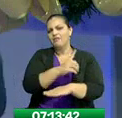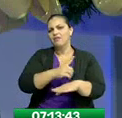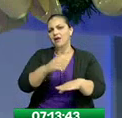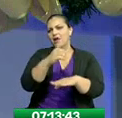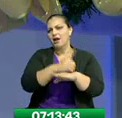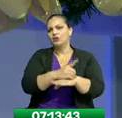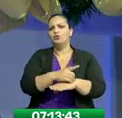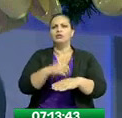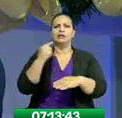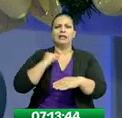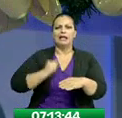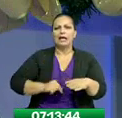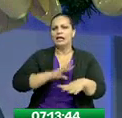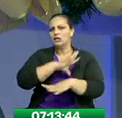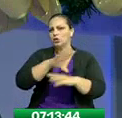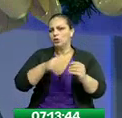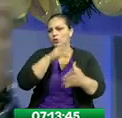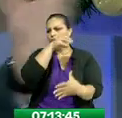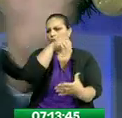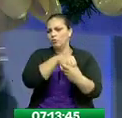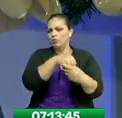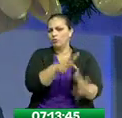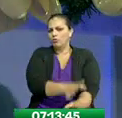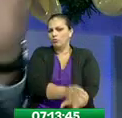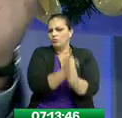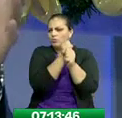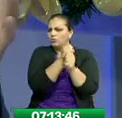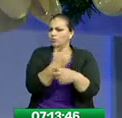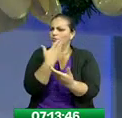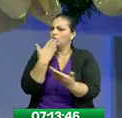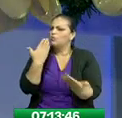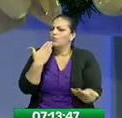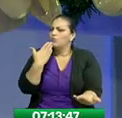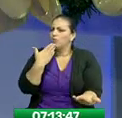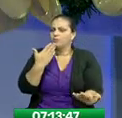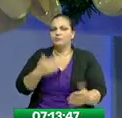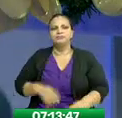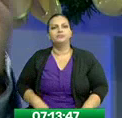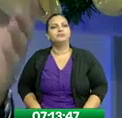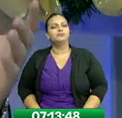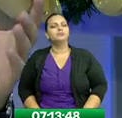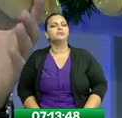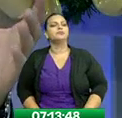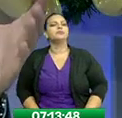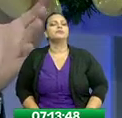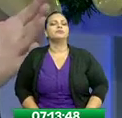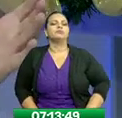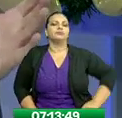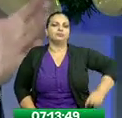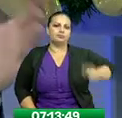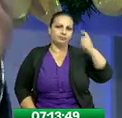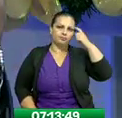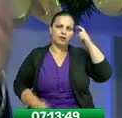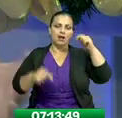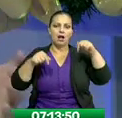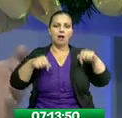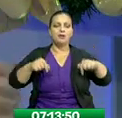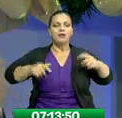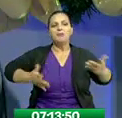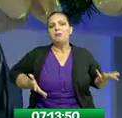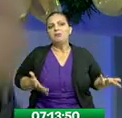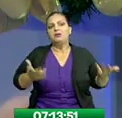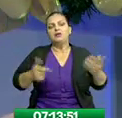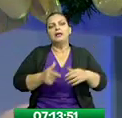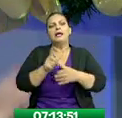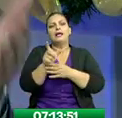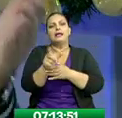un pasaporte digital, una cédula digital, vamos a estar interconectados todos los ecuatorianos, necesitamos que esto esté legalmente protegido. Por